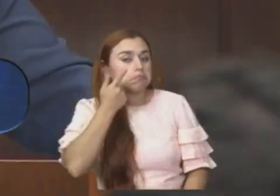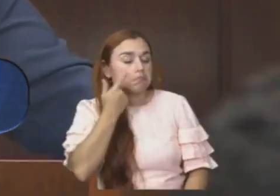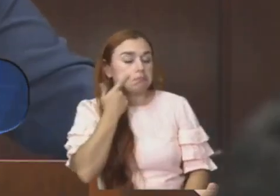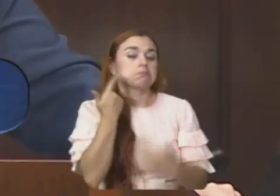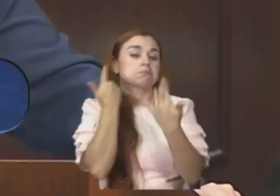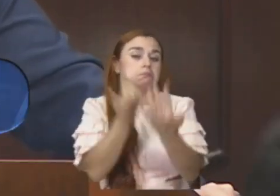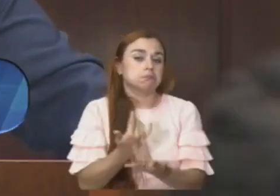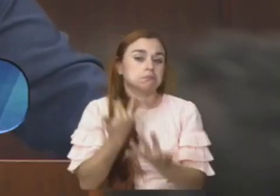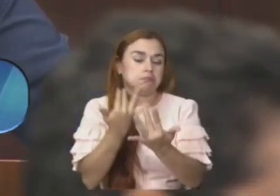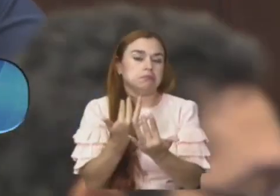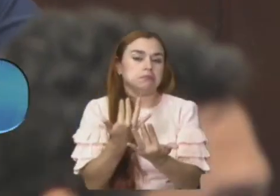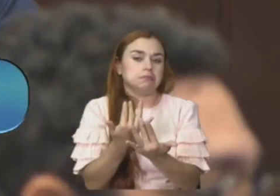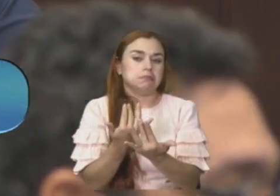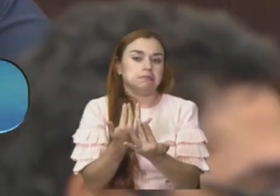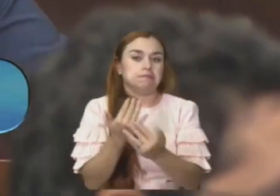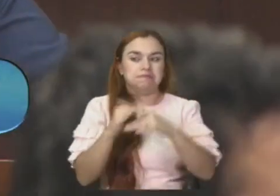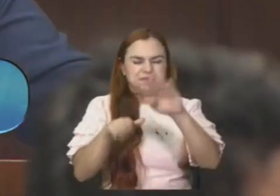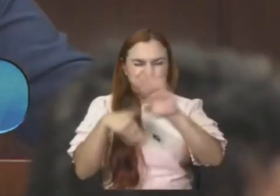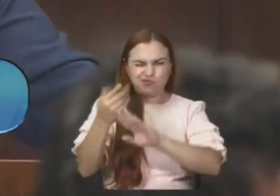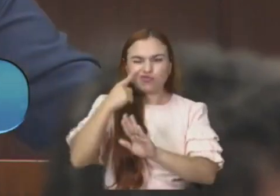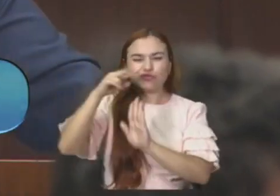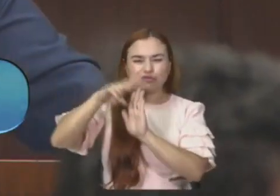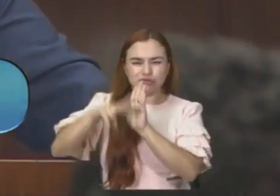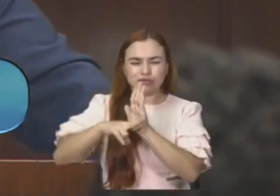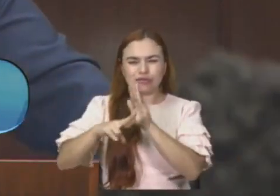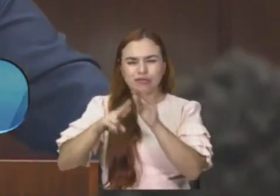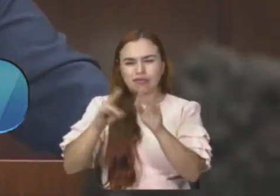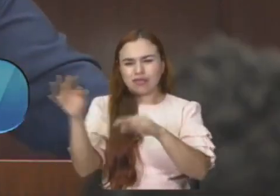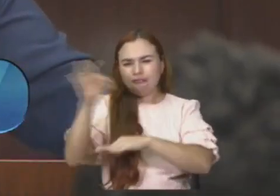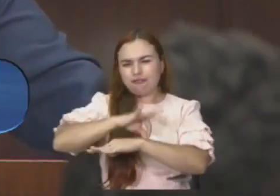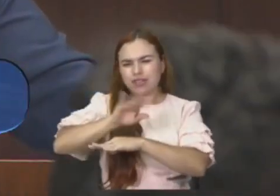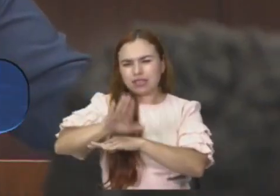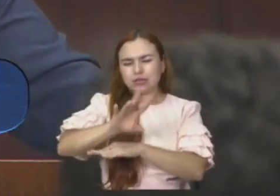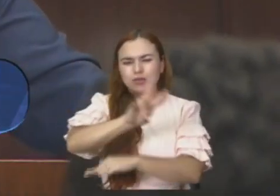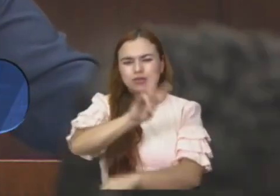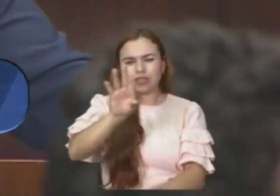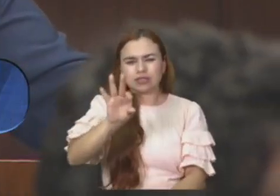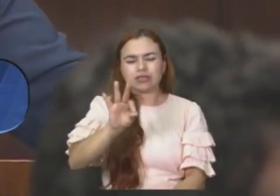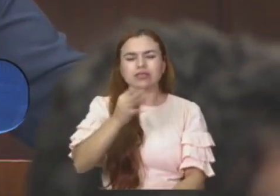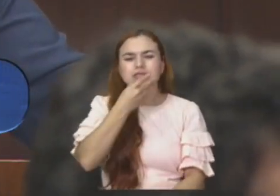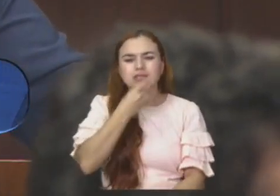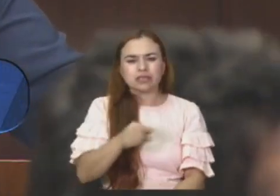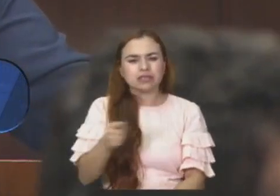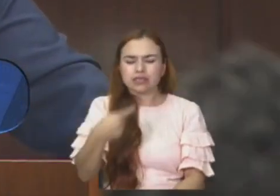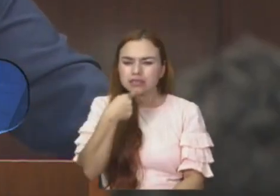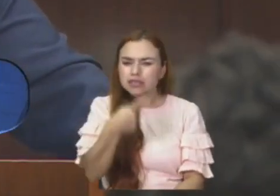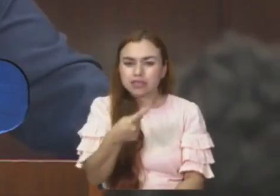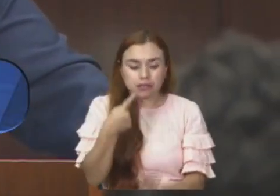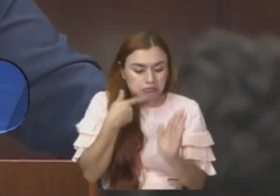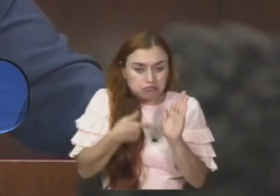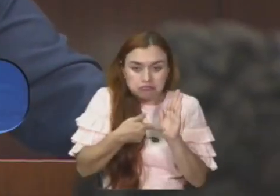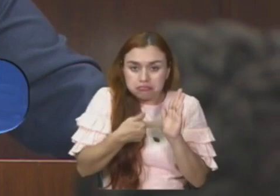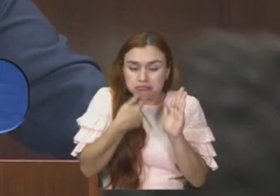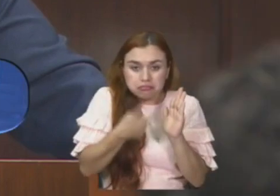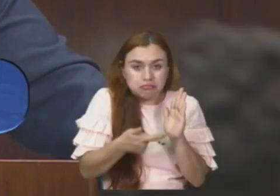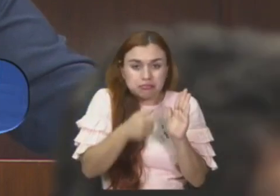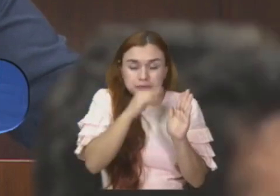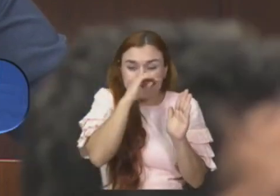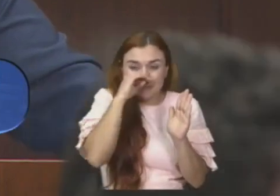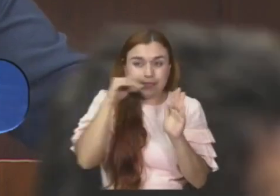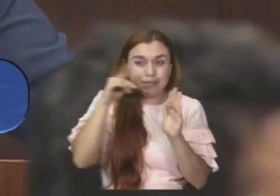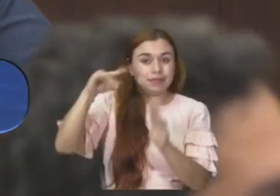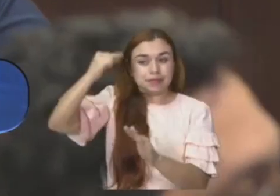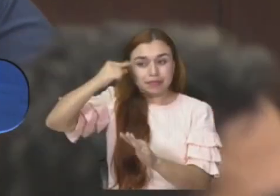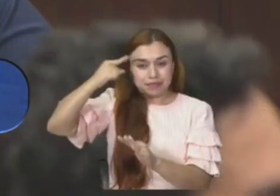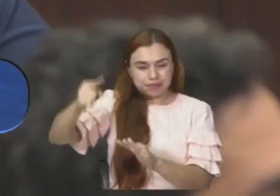2022-234 del 19 de diciembre, se ha advertido a Minera Panamá que no se han afectado los derechos del Estado sobre